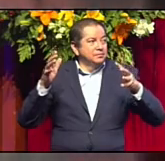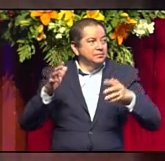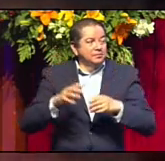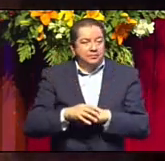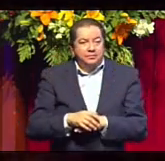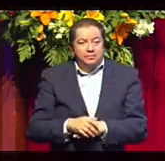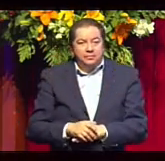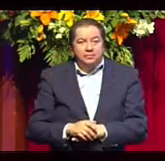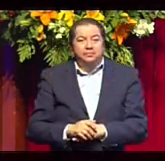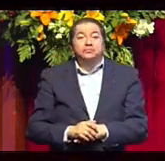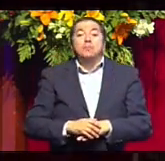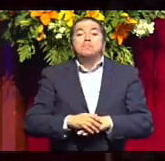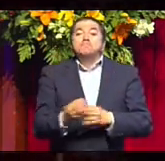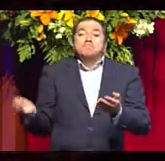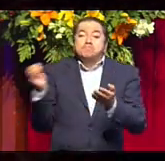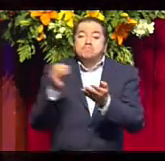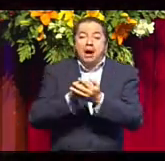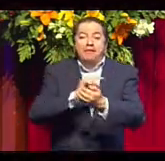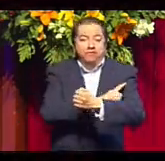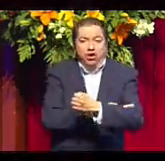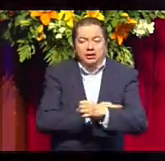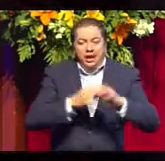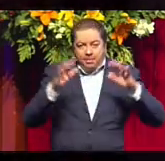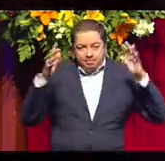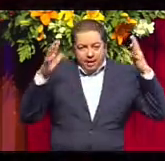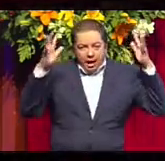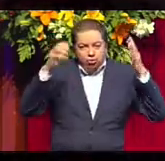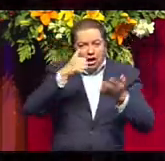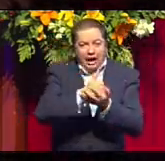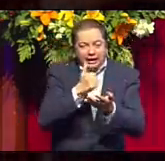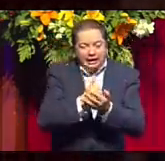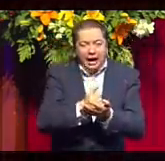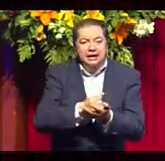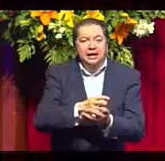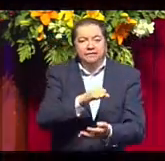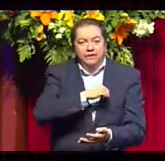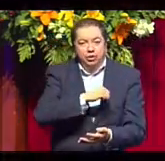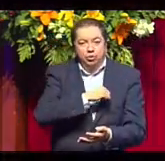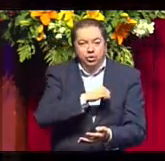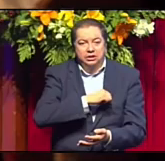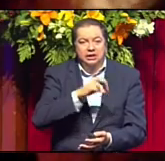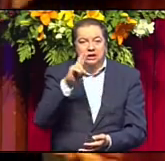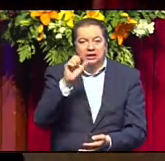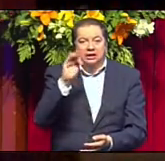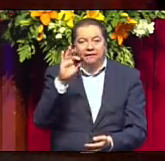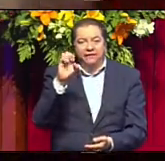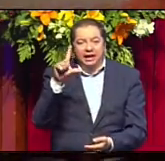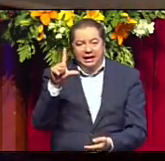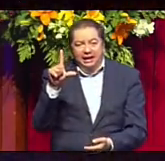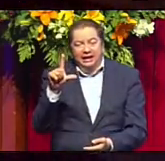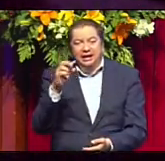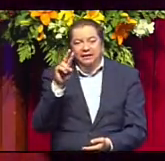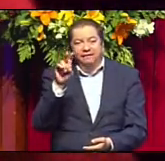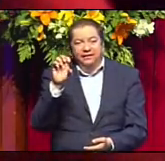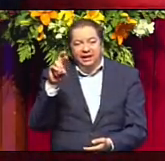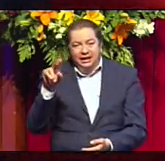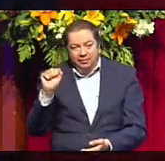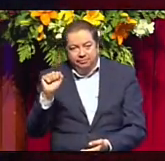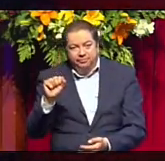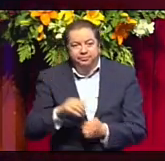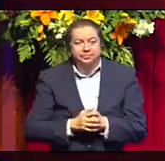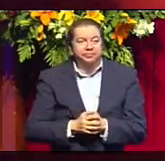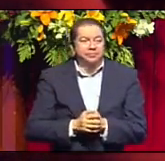Que suene más fuerte el aplauso para nuestro alcalde de Vicuña, Rafael Vera Castillo.